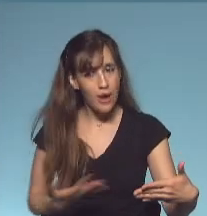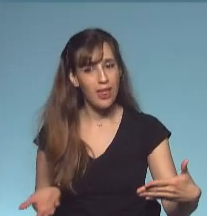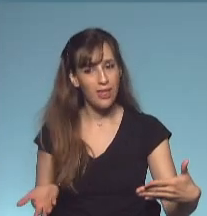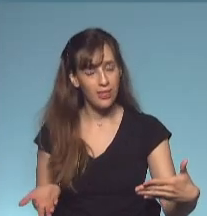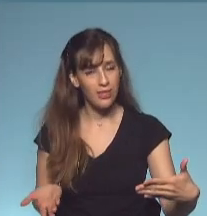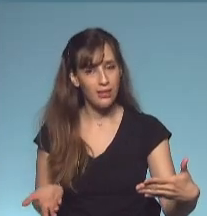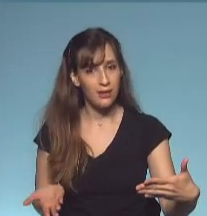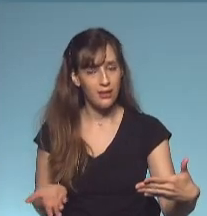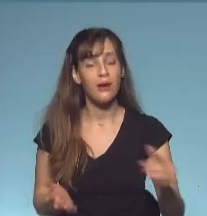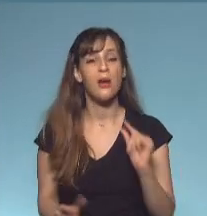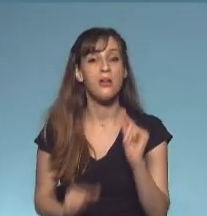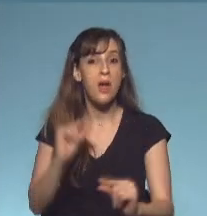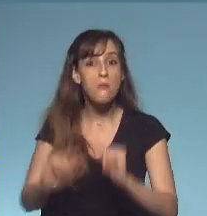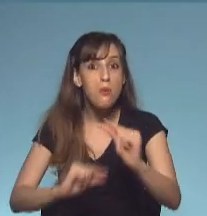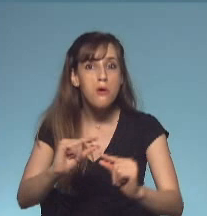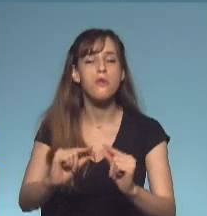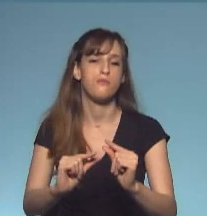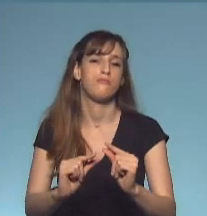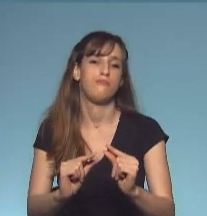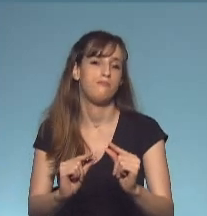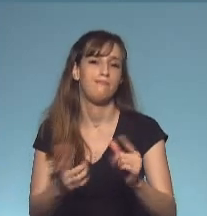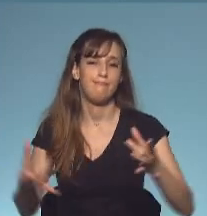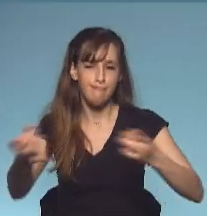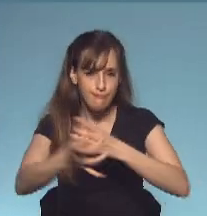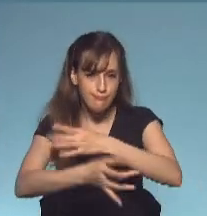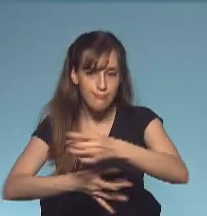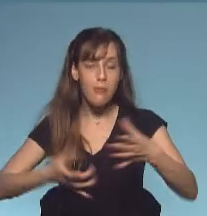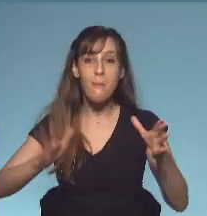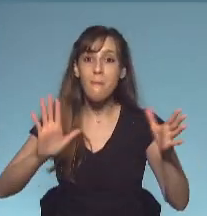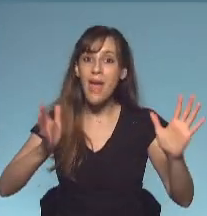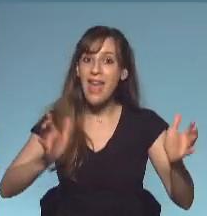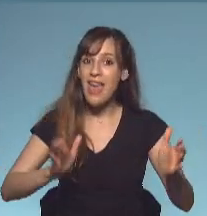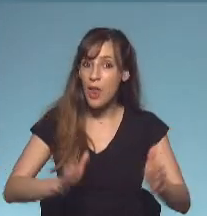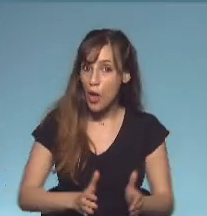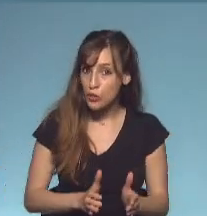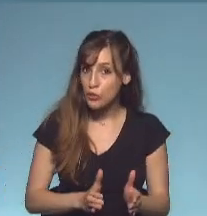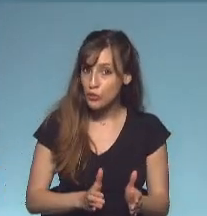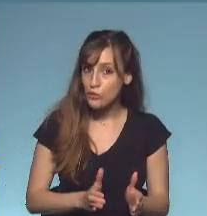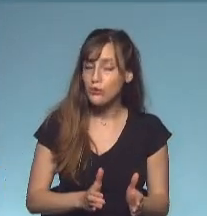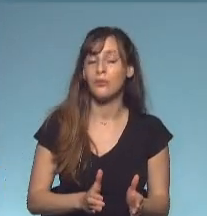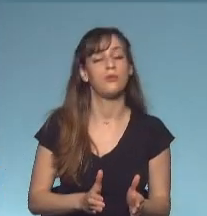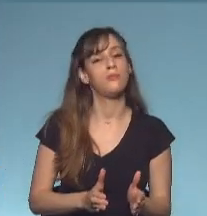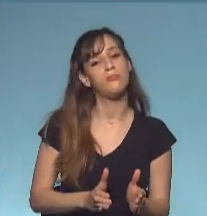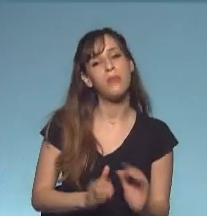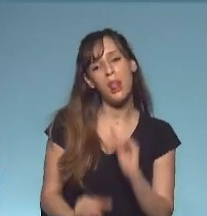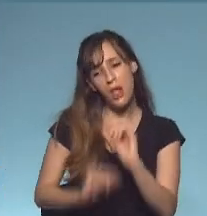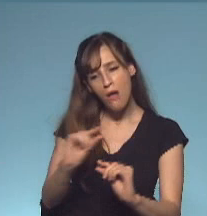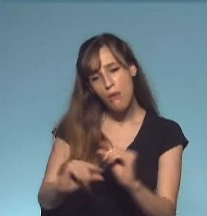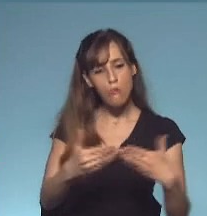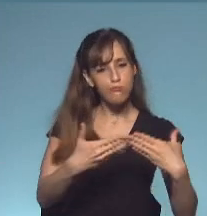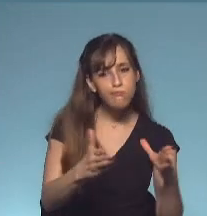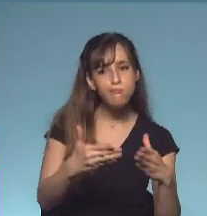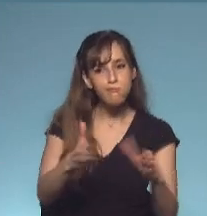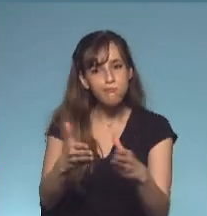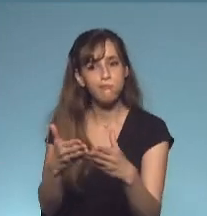medida que se fue reduciendo la cantidad de contagios desde la primera ola, fuimos recuperando